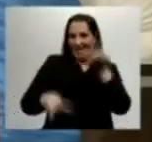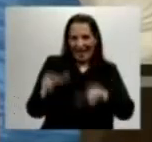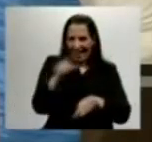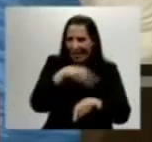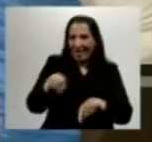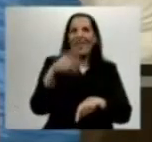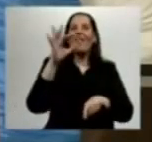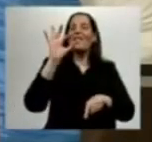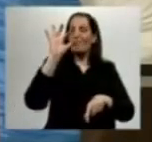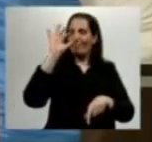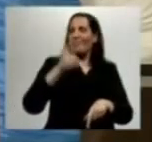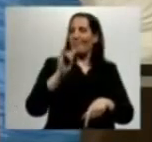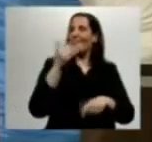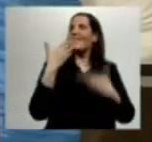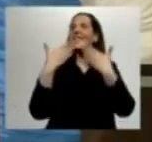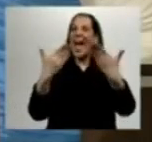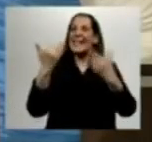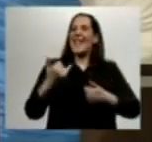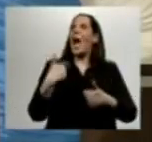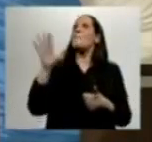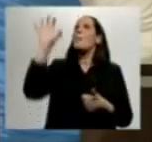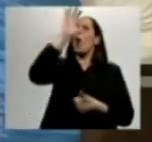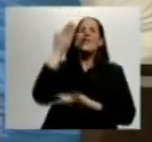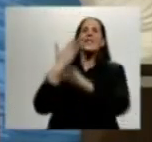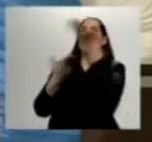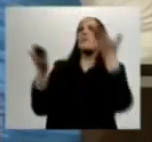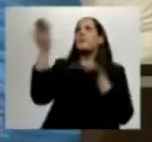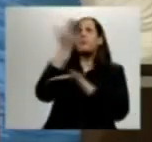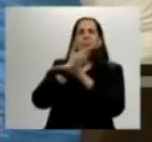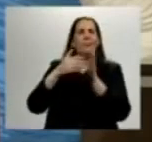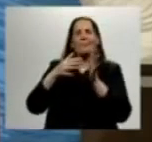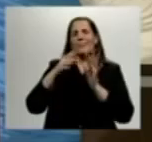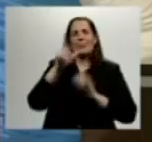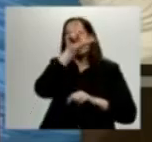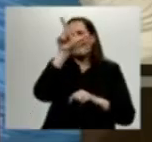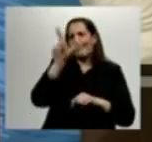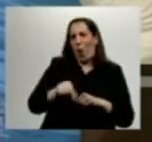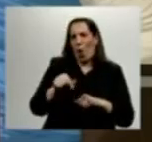a partir de una participación federal y ciudadana como la que he explicitado